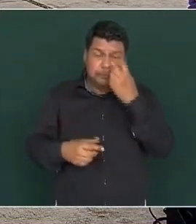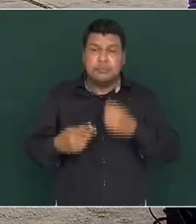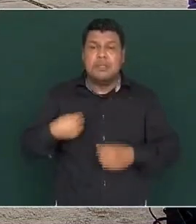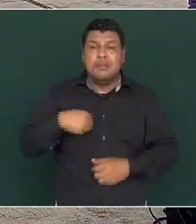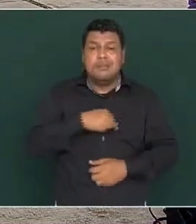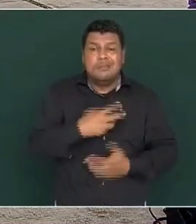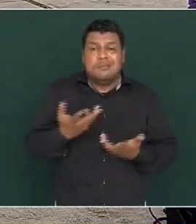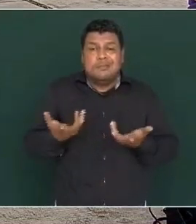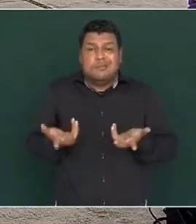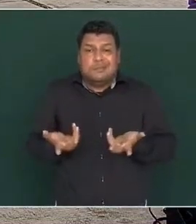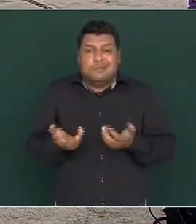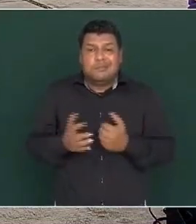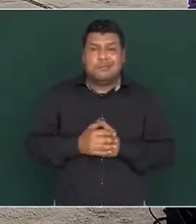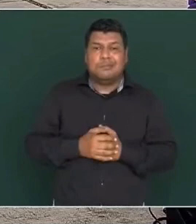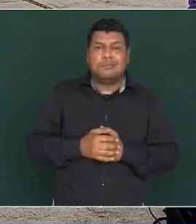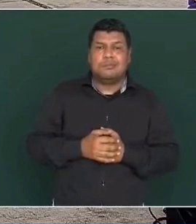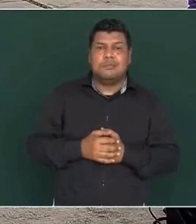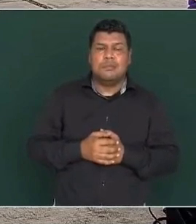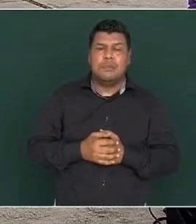muchos